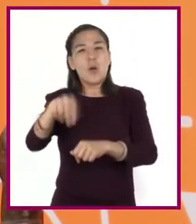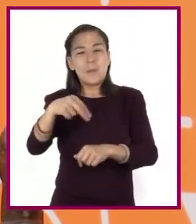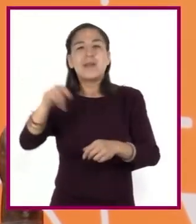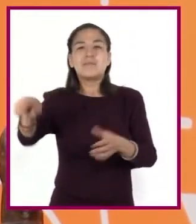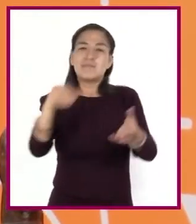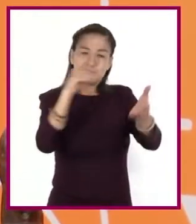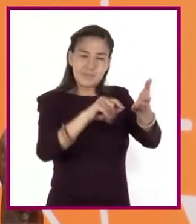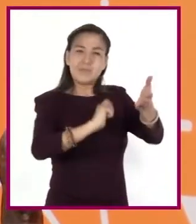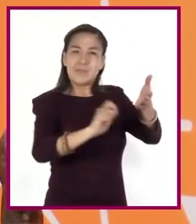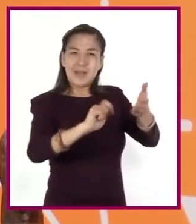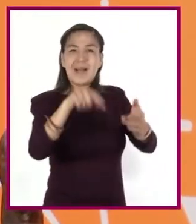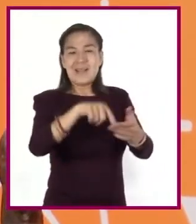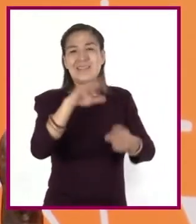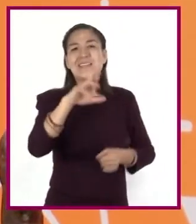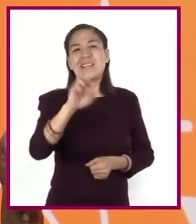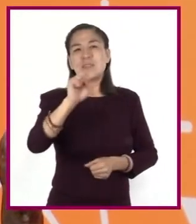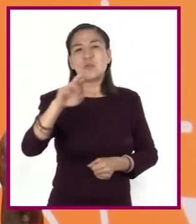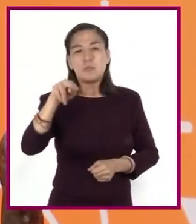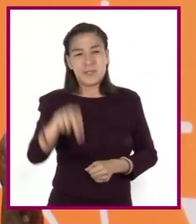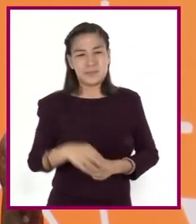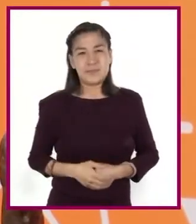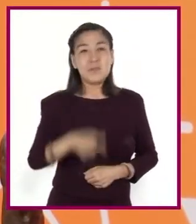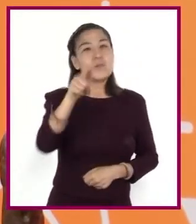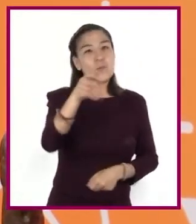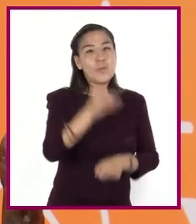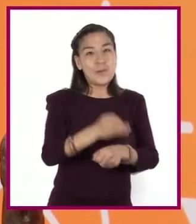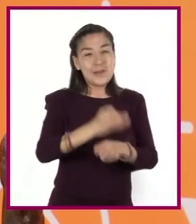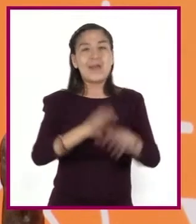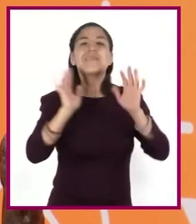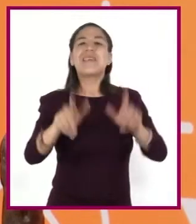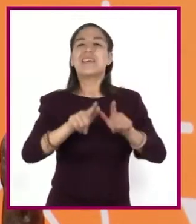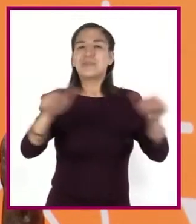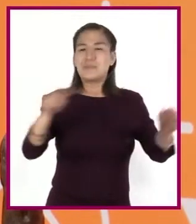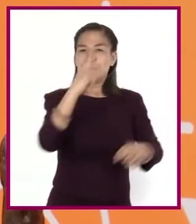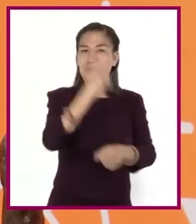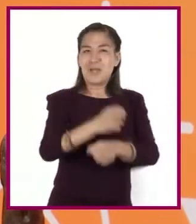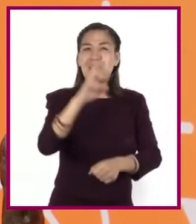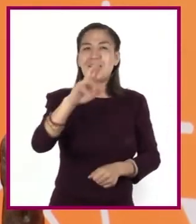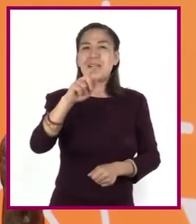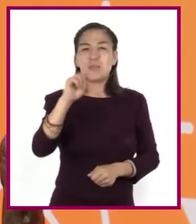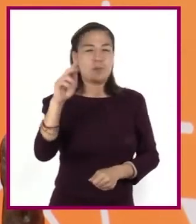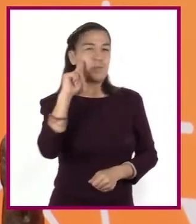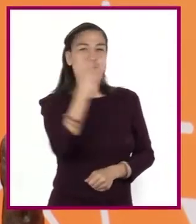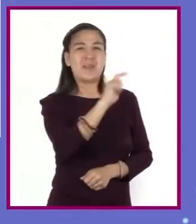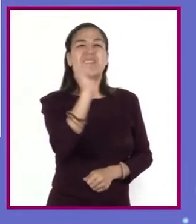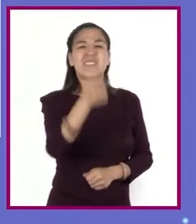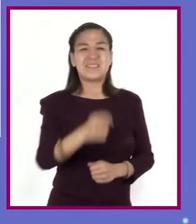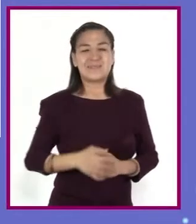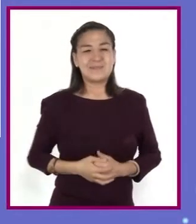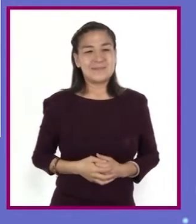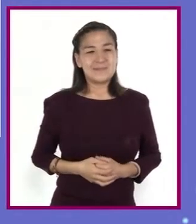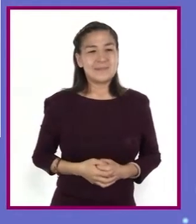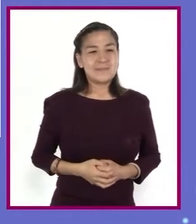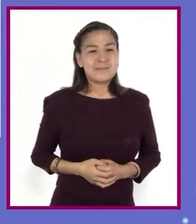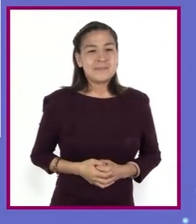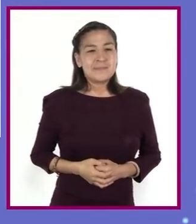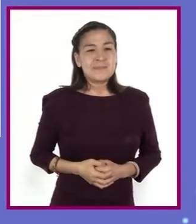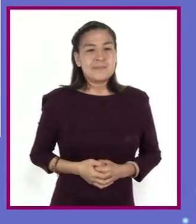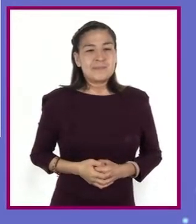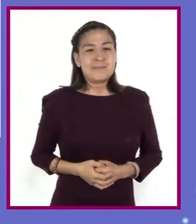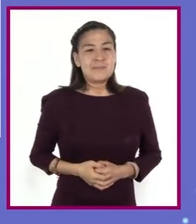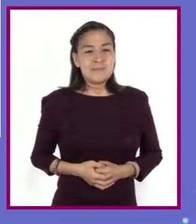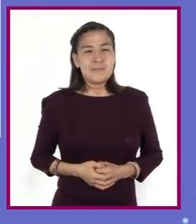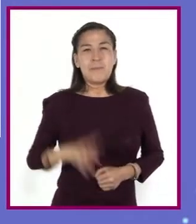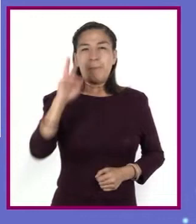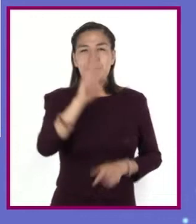hemos visto hasta este momento están listos para realizar su primer reto. Veamos de qué se trata. Observen los